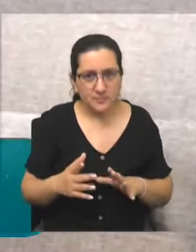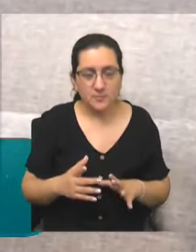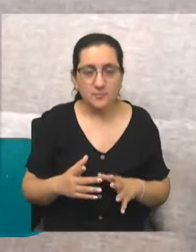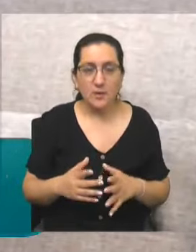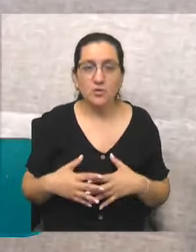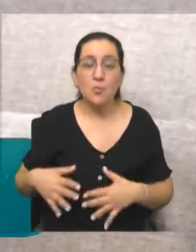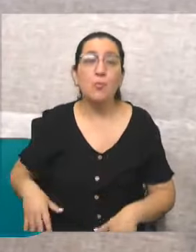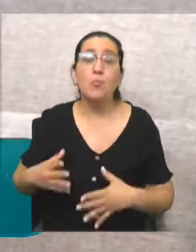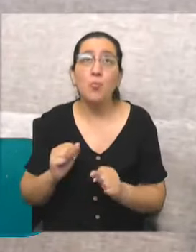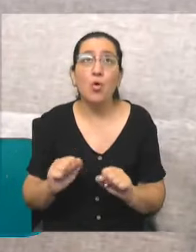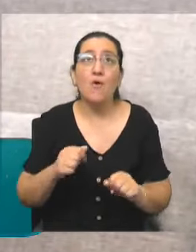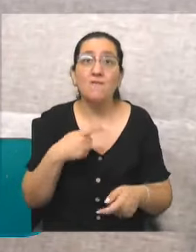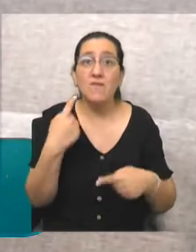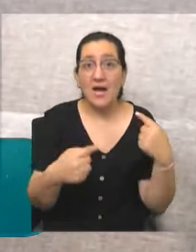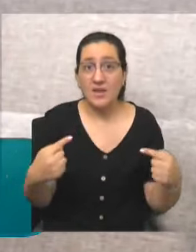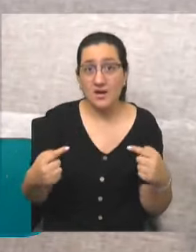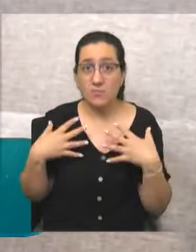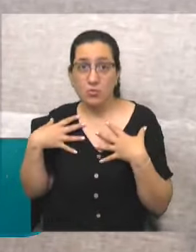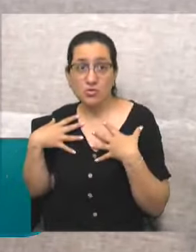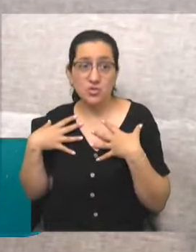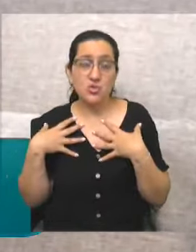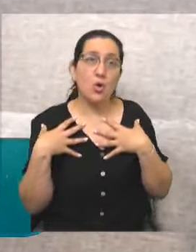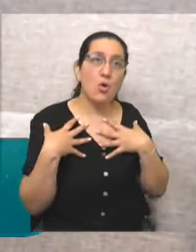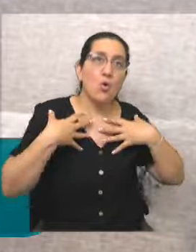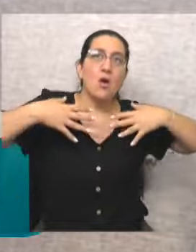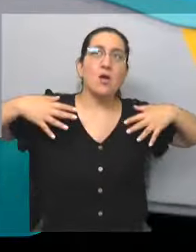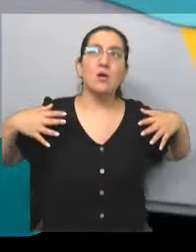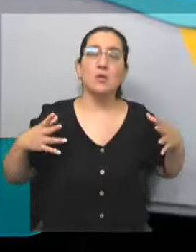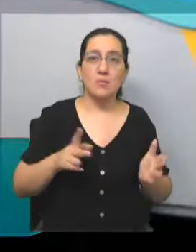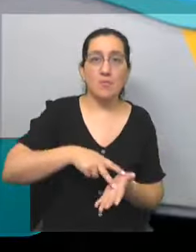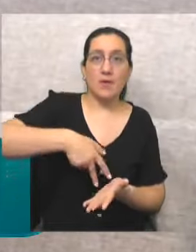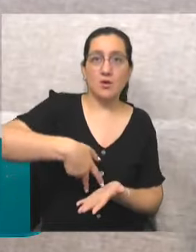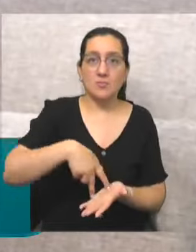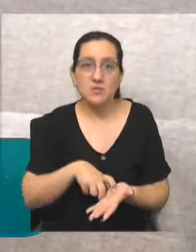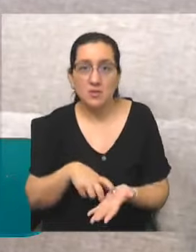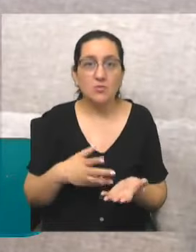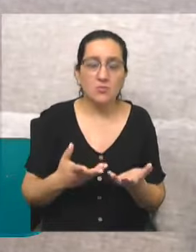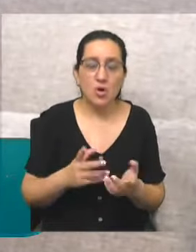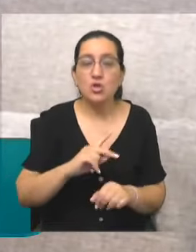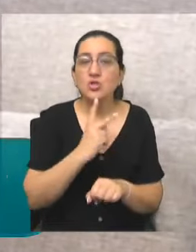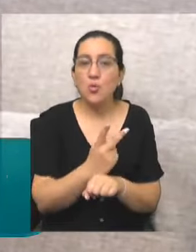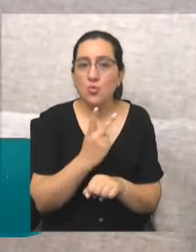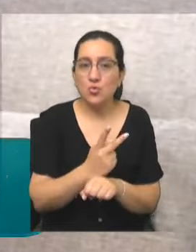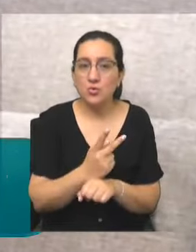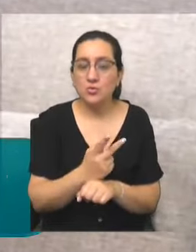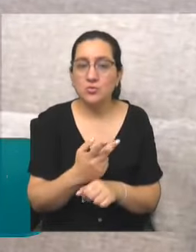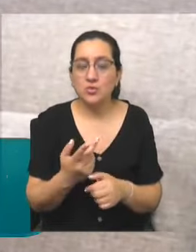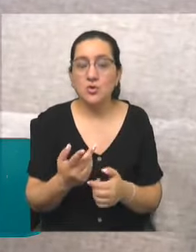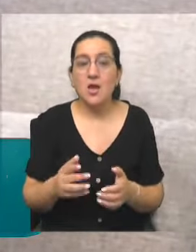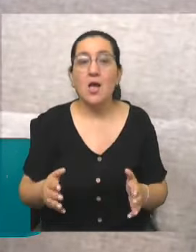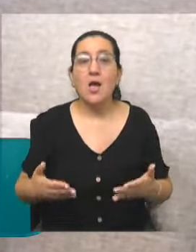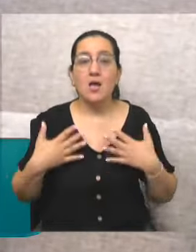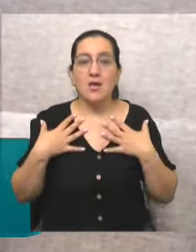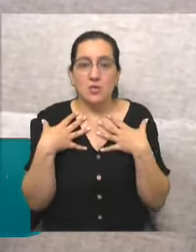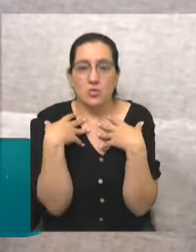posiciones en el día también. ¿Eso es? Eso sería como lo primero. Bien. ¿Tá? Empezar a preguntarme cómo lo estoy. Segundo. Lo segundo, serían aperturas anteriores. Es decir, todo